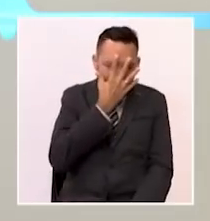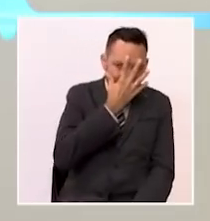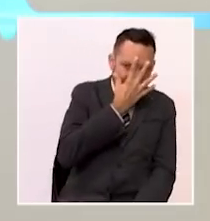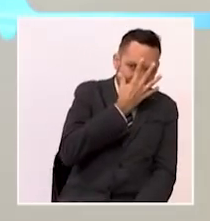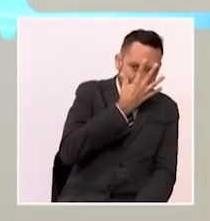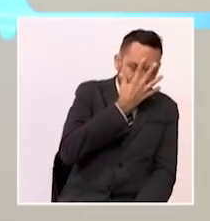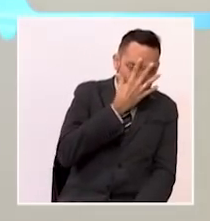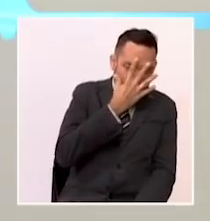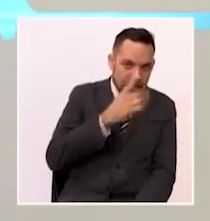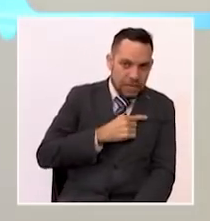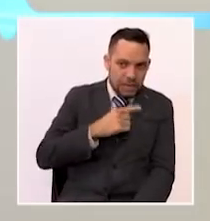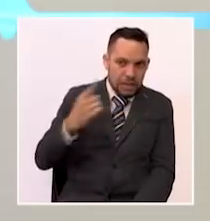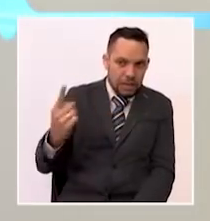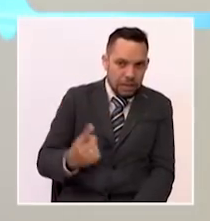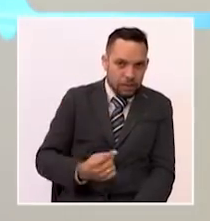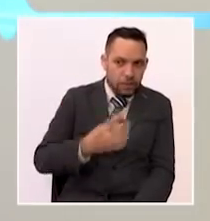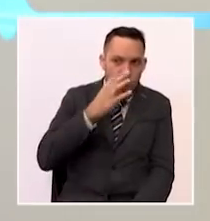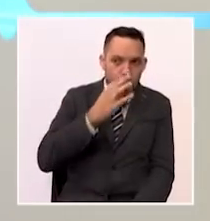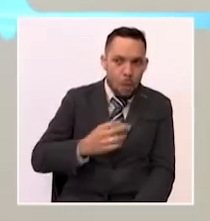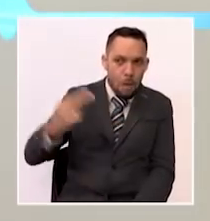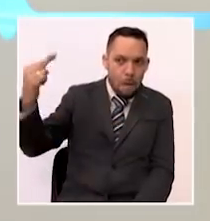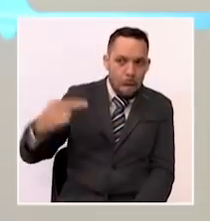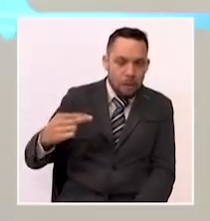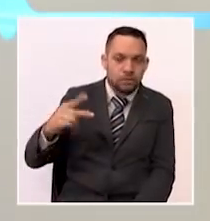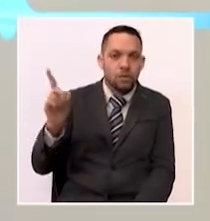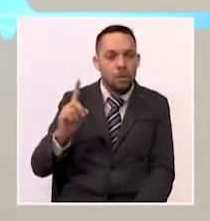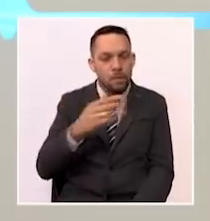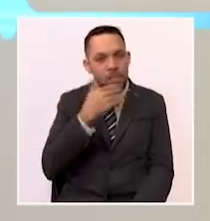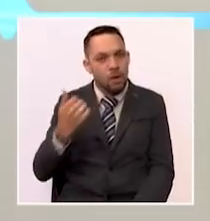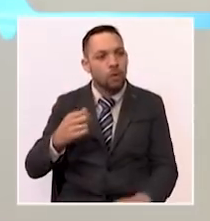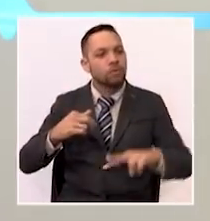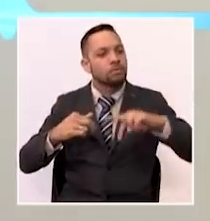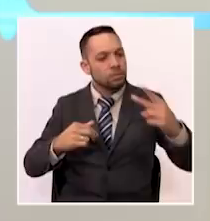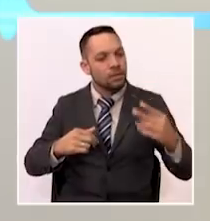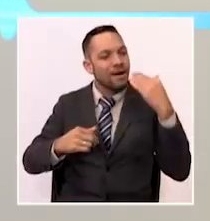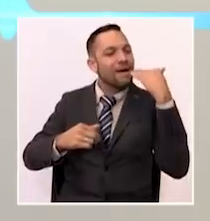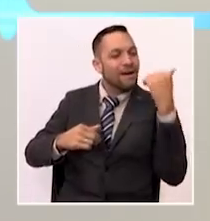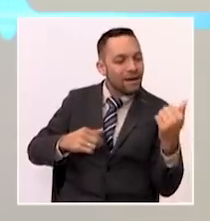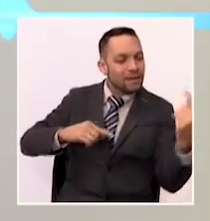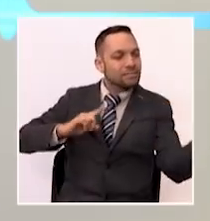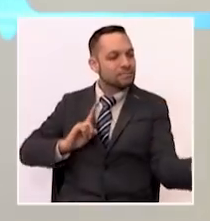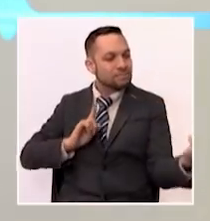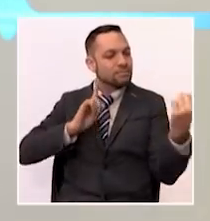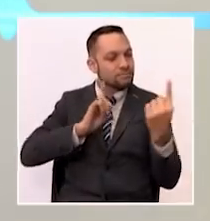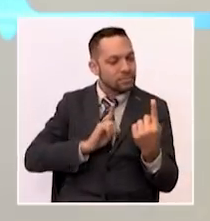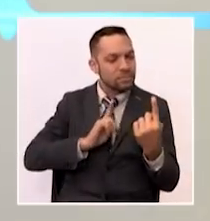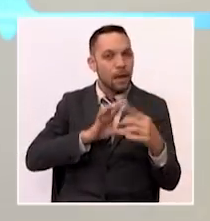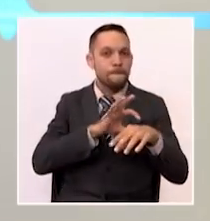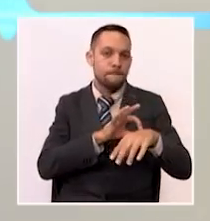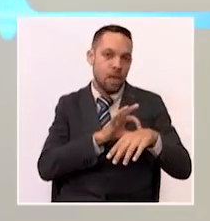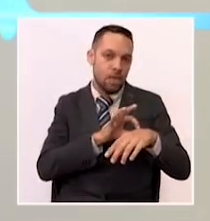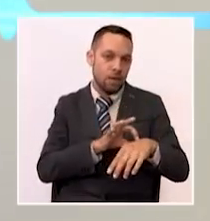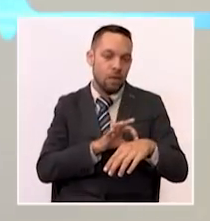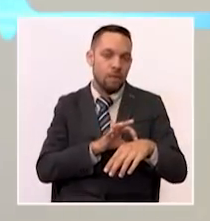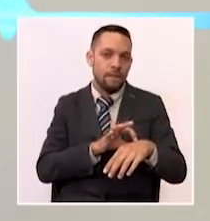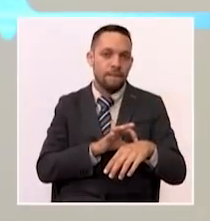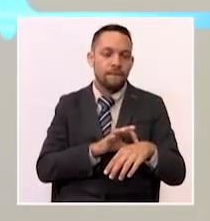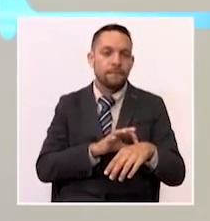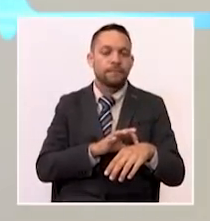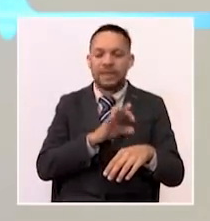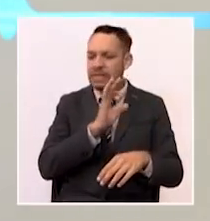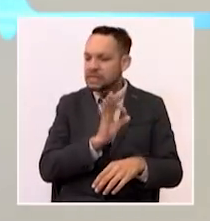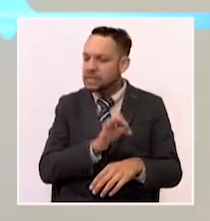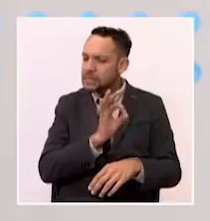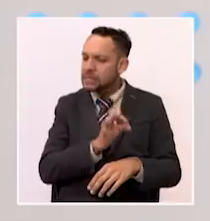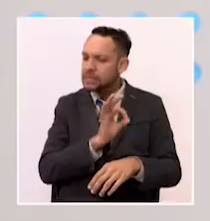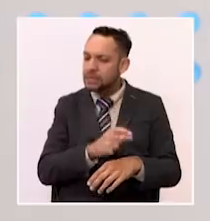pero es algo necesario, o sea, eso lo tiene que hacer, pero entonces busque a alguien de su confianza y no se quede sin dejar de consultar o que le examinen